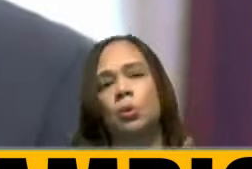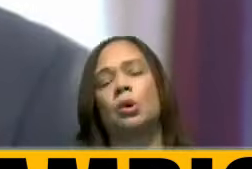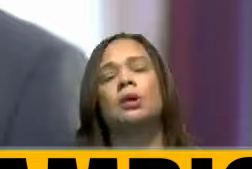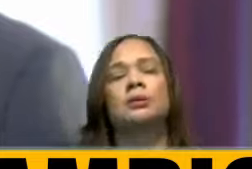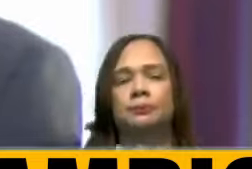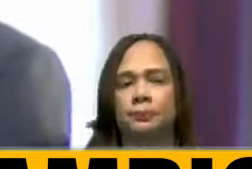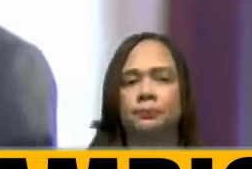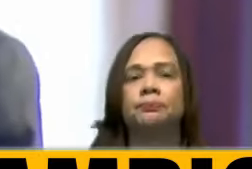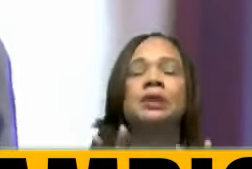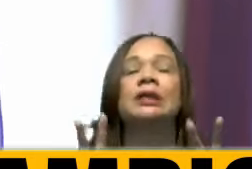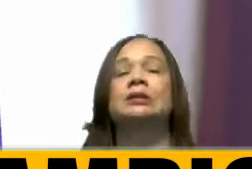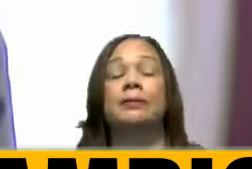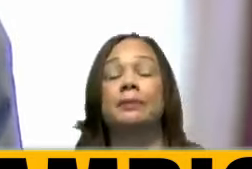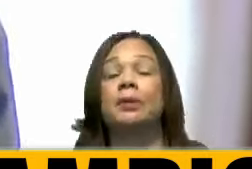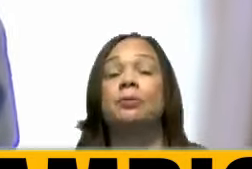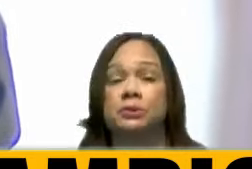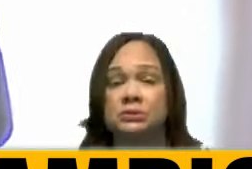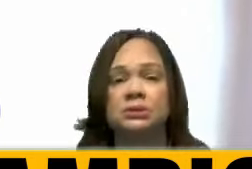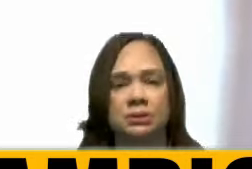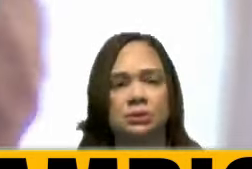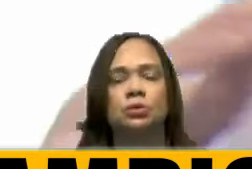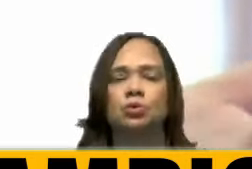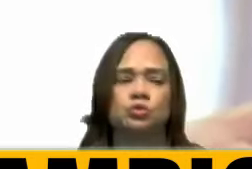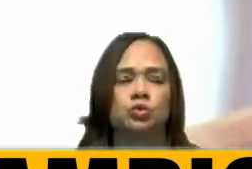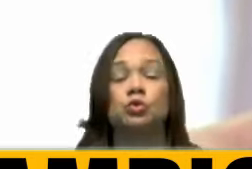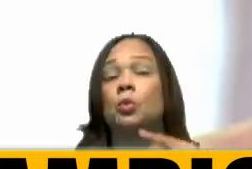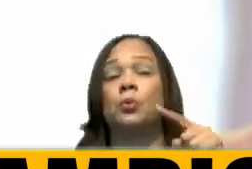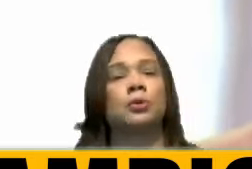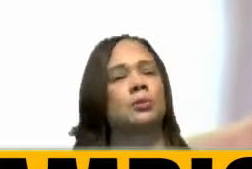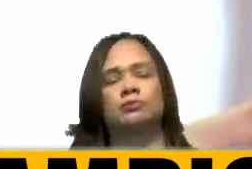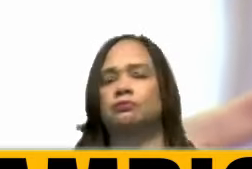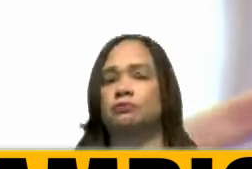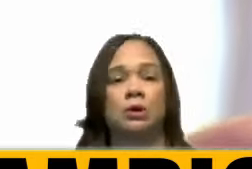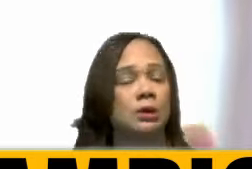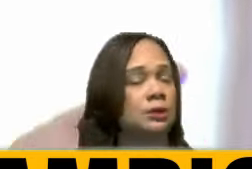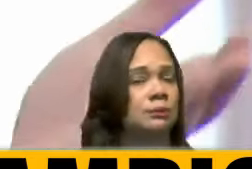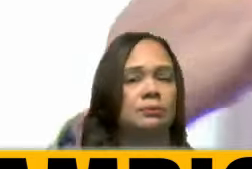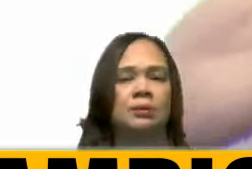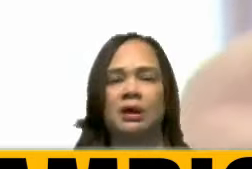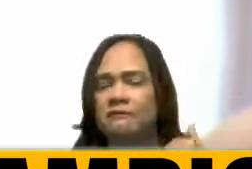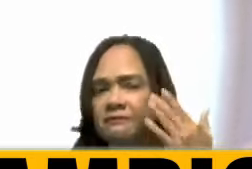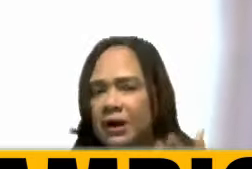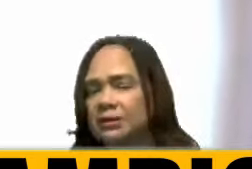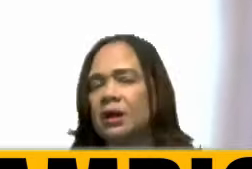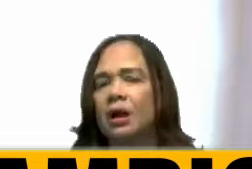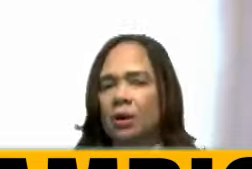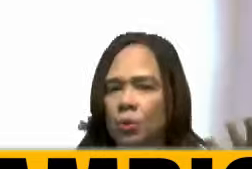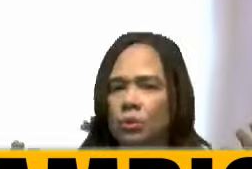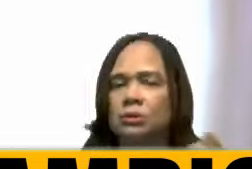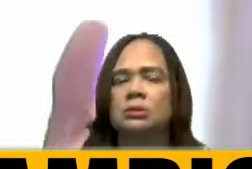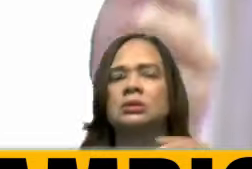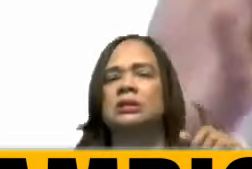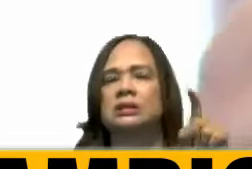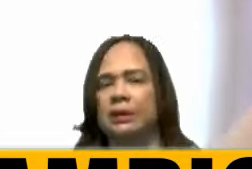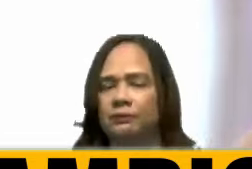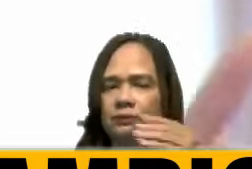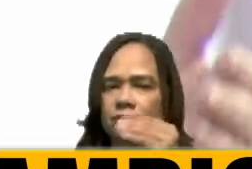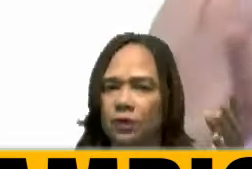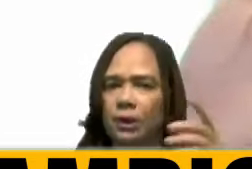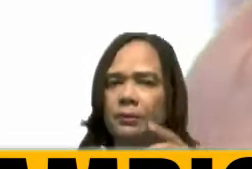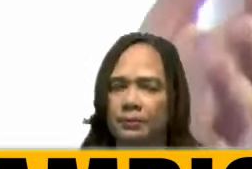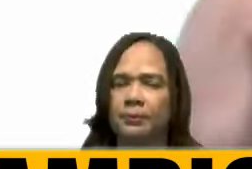también con el tema de la publicidad nosotros no podemos publicitarlo todo a veces nos quedan cosas que que deberíamos de comunicar